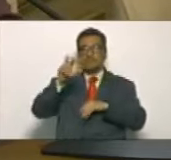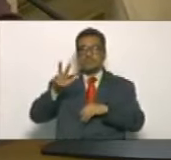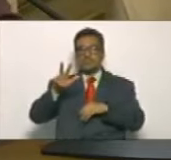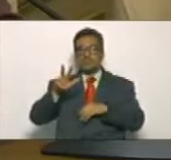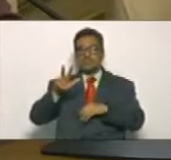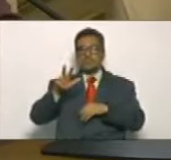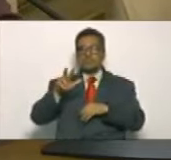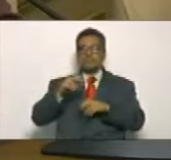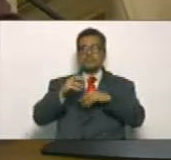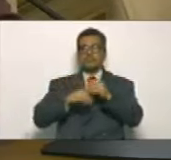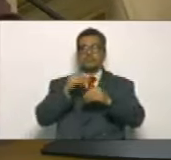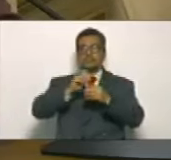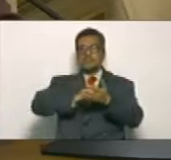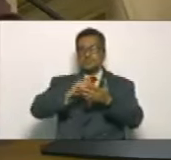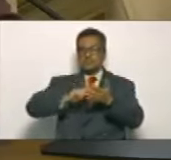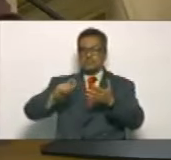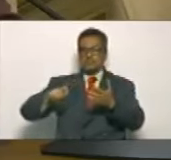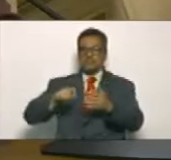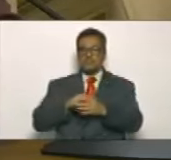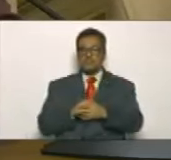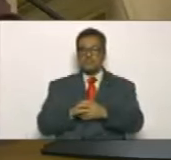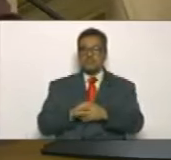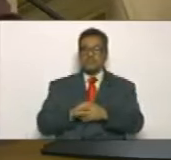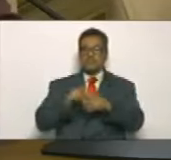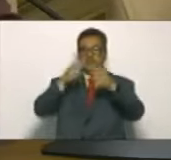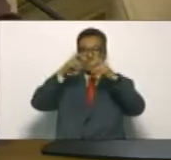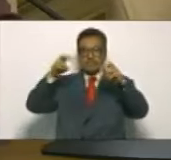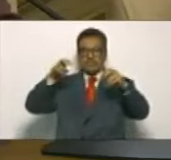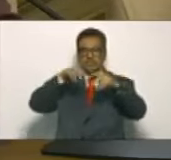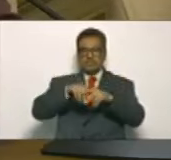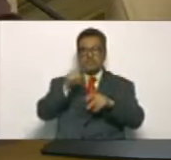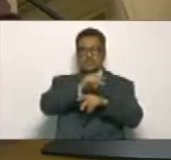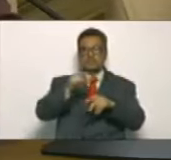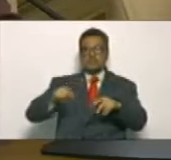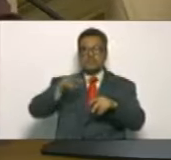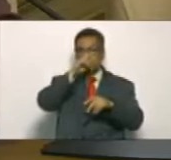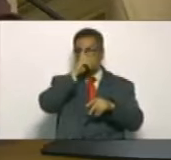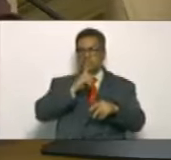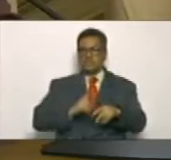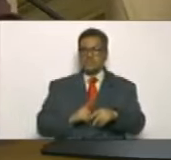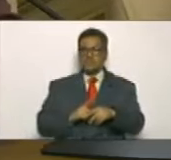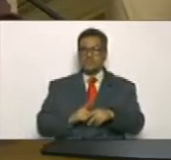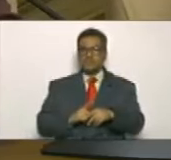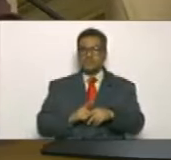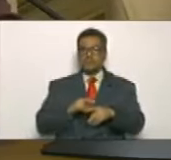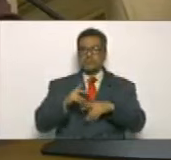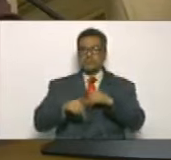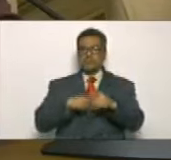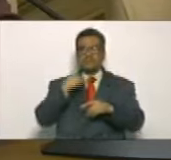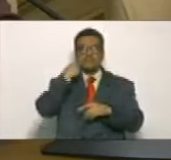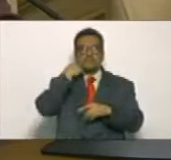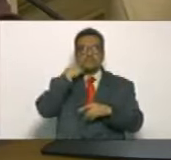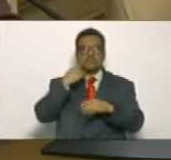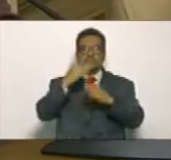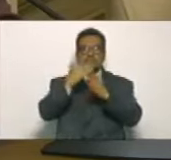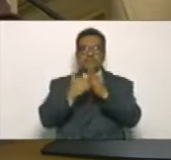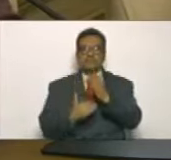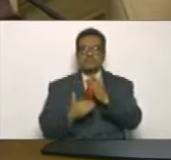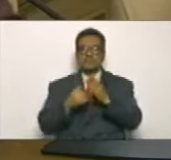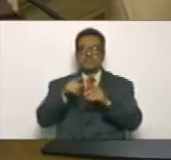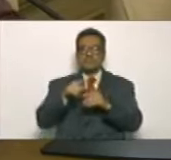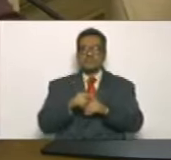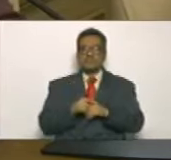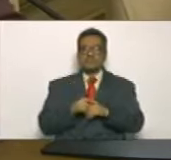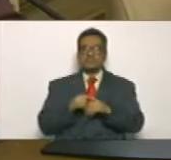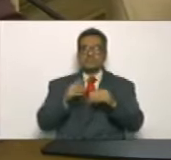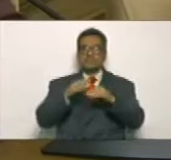63, el cual queda redactado en los siguientes términos. Epígrafe, personas con discapacidad producto de enfermedades de baja prevalencia. Es